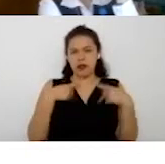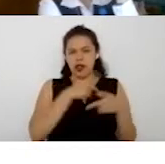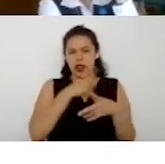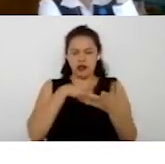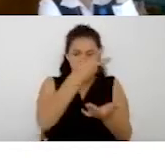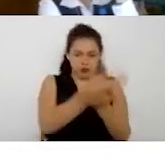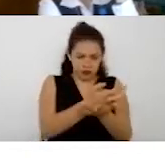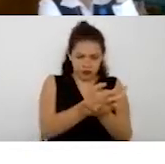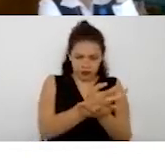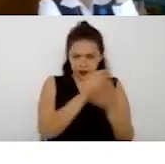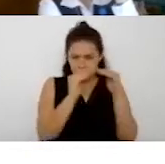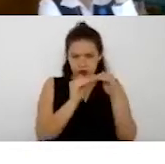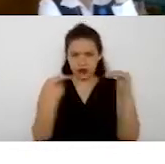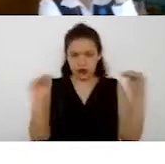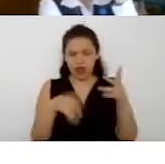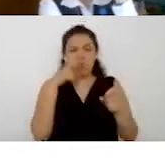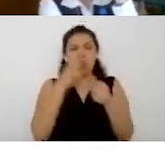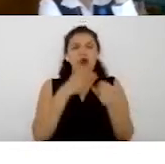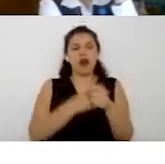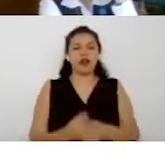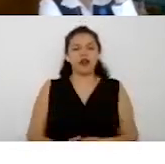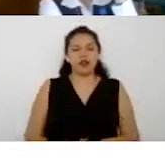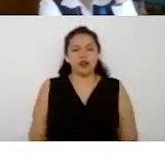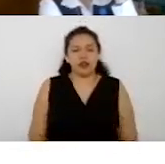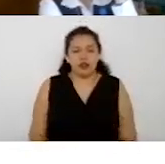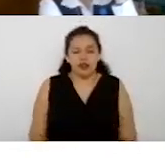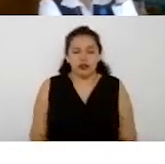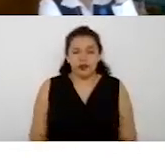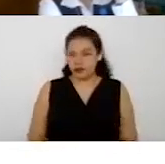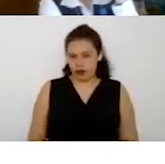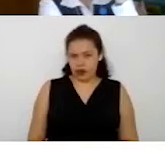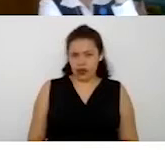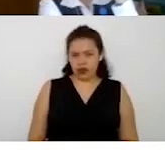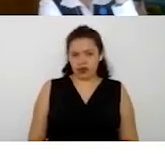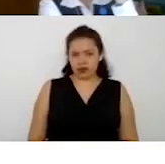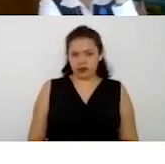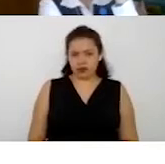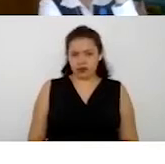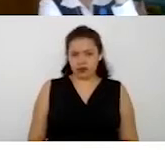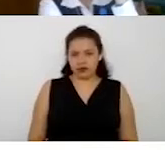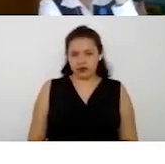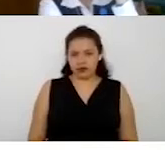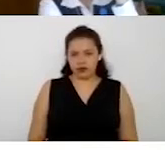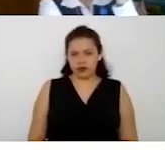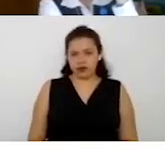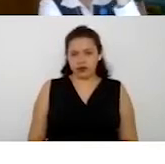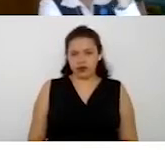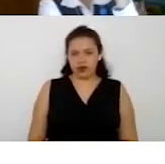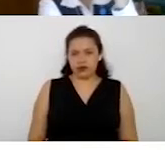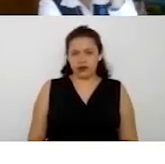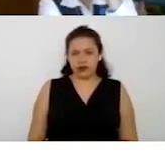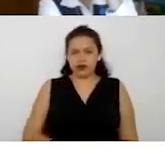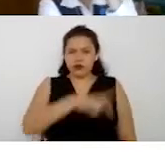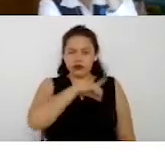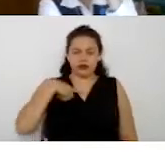una superficie rígida, de preferencia, ¿ok? Tengo que estar evaluando lo que son